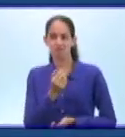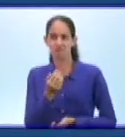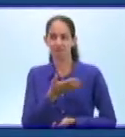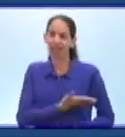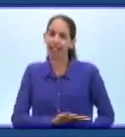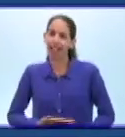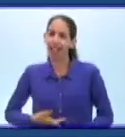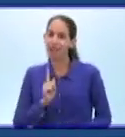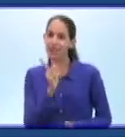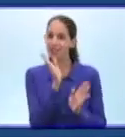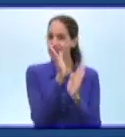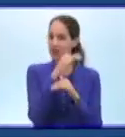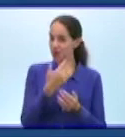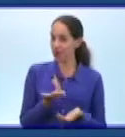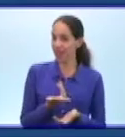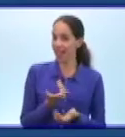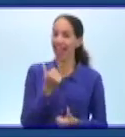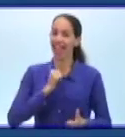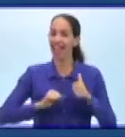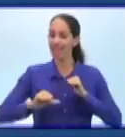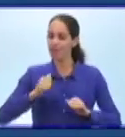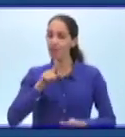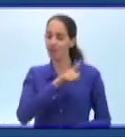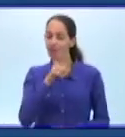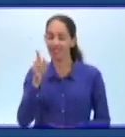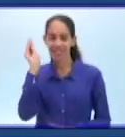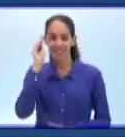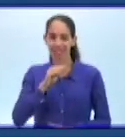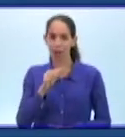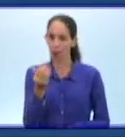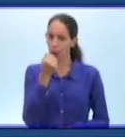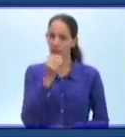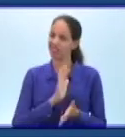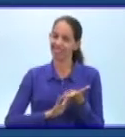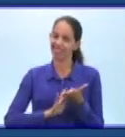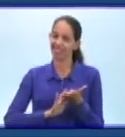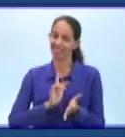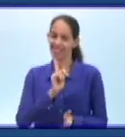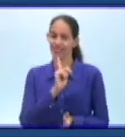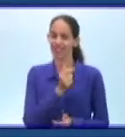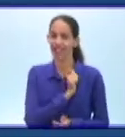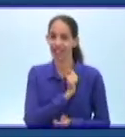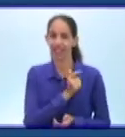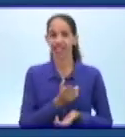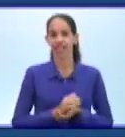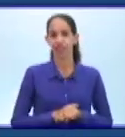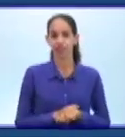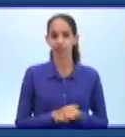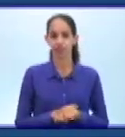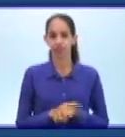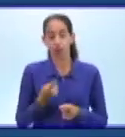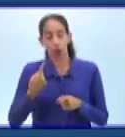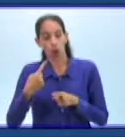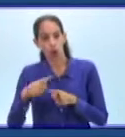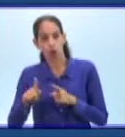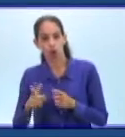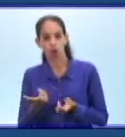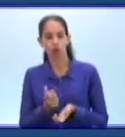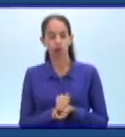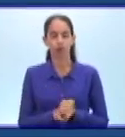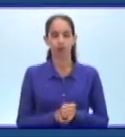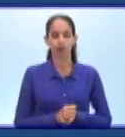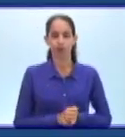pasa eso cuando estamos enamorados? Afición o inclinación por una cosa